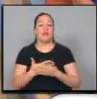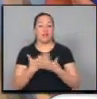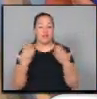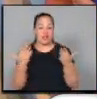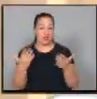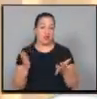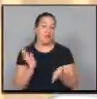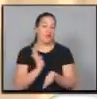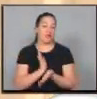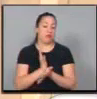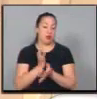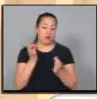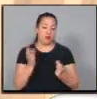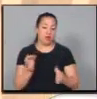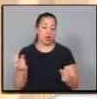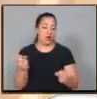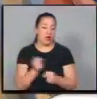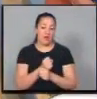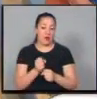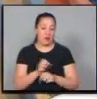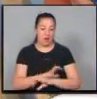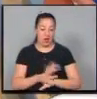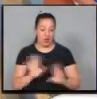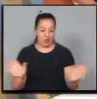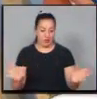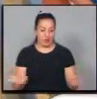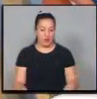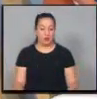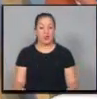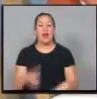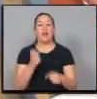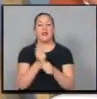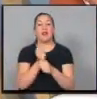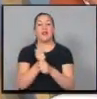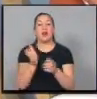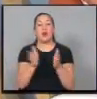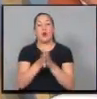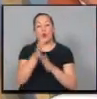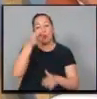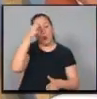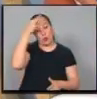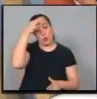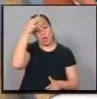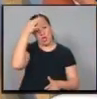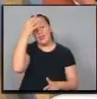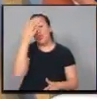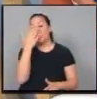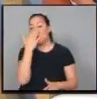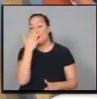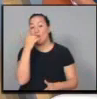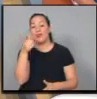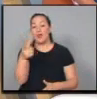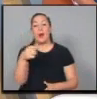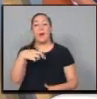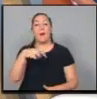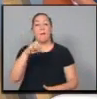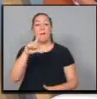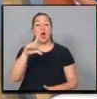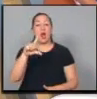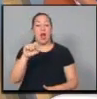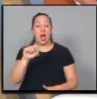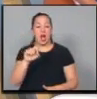un blanqueo de un romance que todos venían hablando. Trabajan juntos en una obra de teatro en Villa Carlos Paz. Él es el polaco. Se